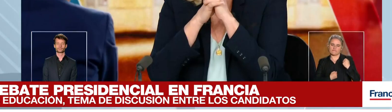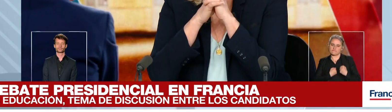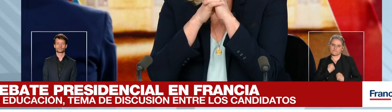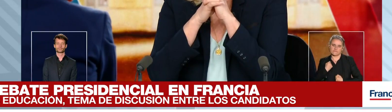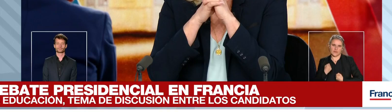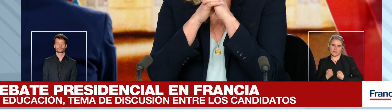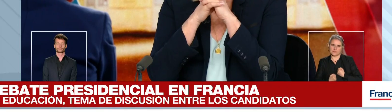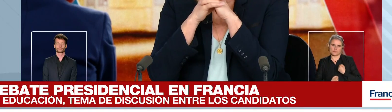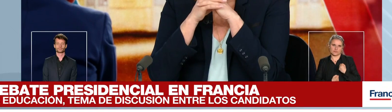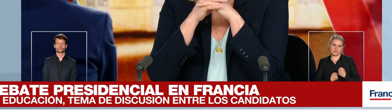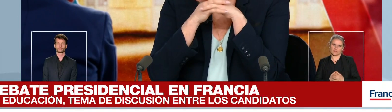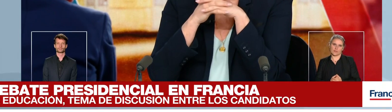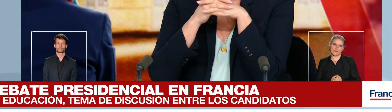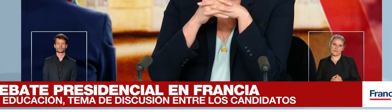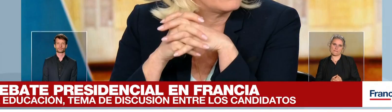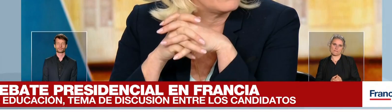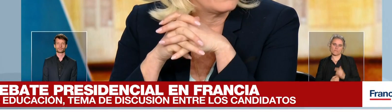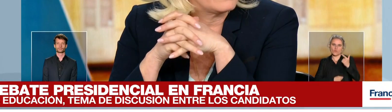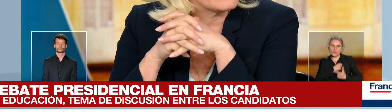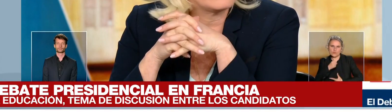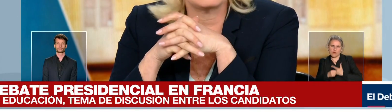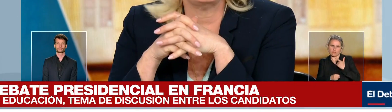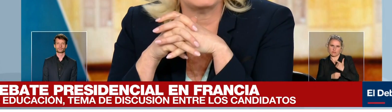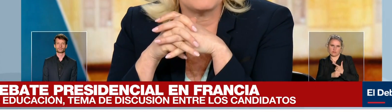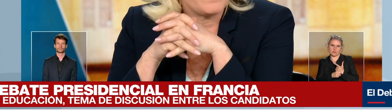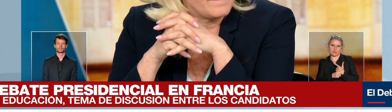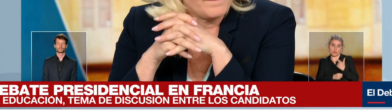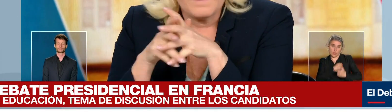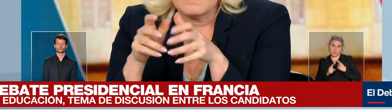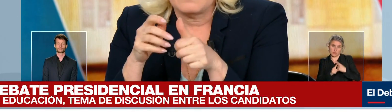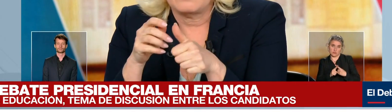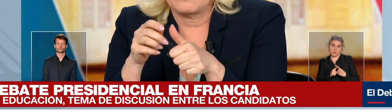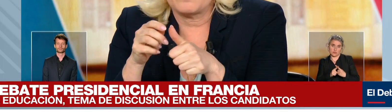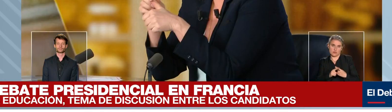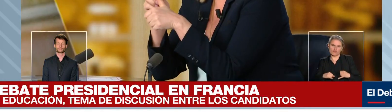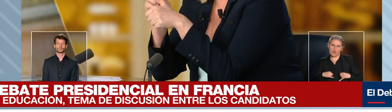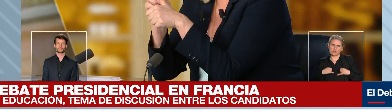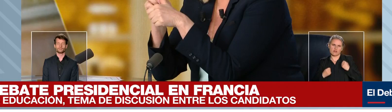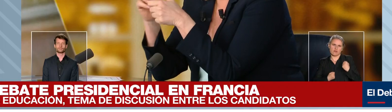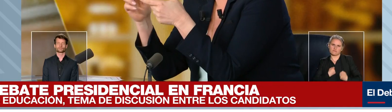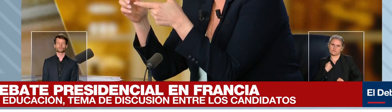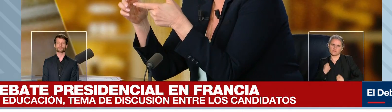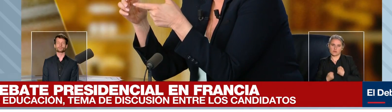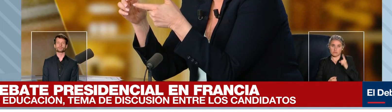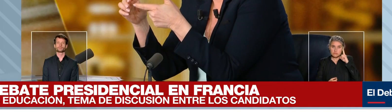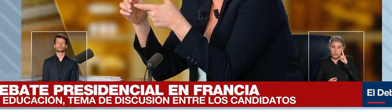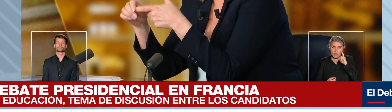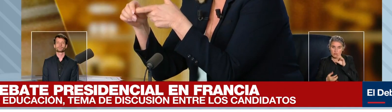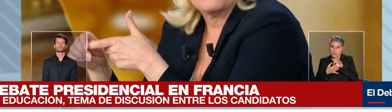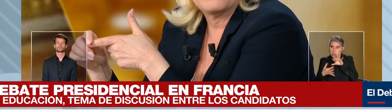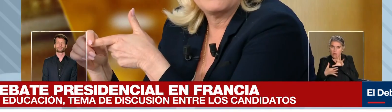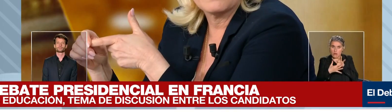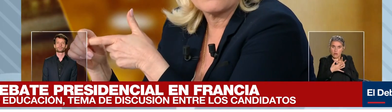ha sufrido tanto los jóvenes durante los dos últimos años, dos años y medio, privados